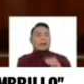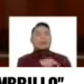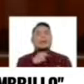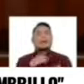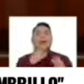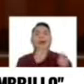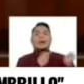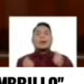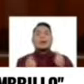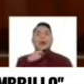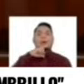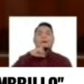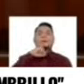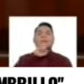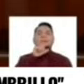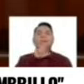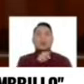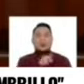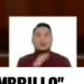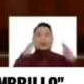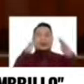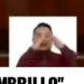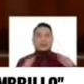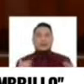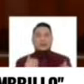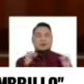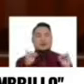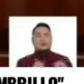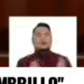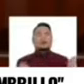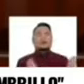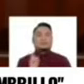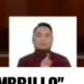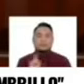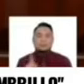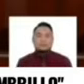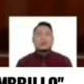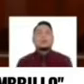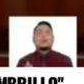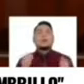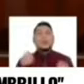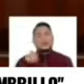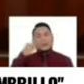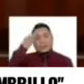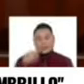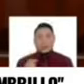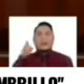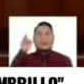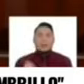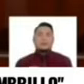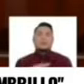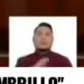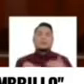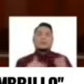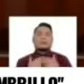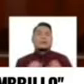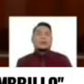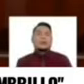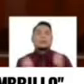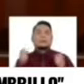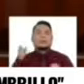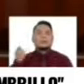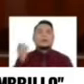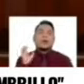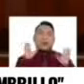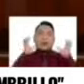no los defraudaré se los juro por mi caballo nos toca gobernar en un momento grave la salud será